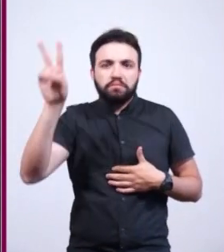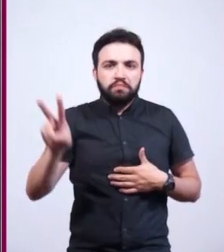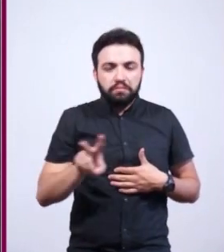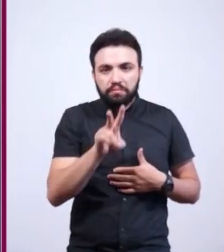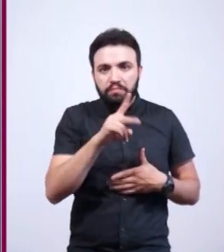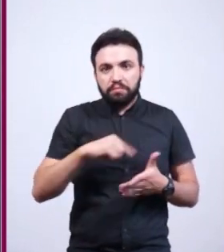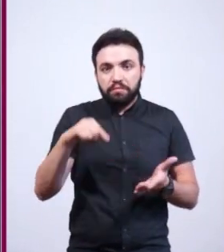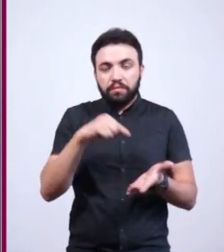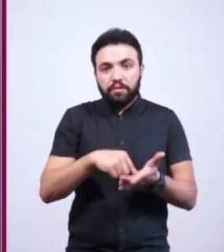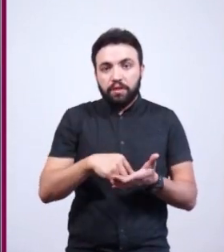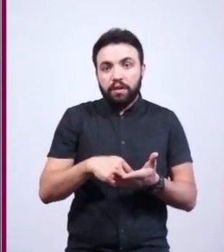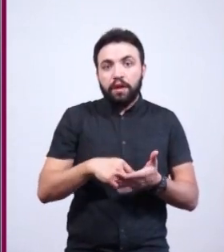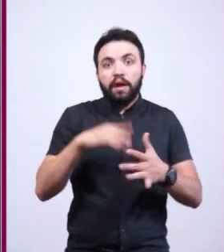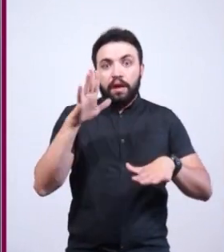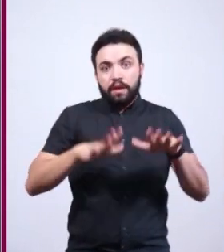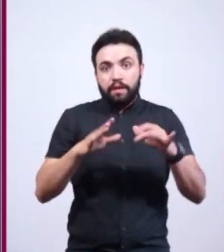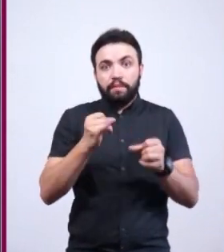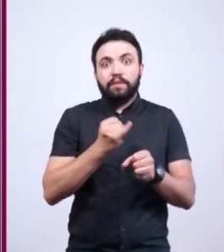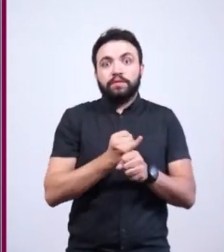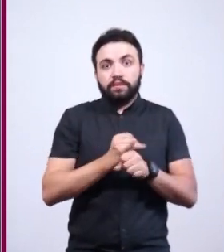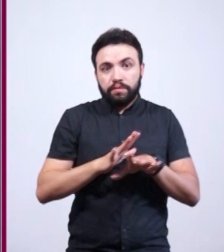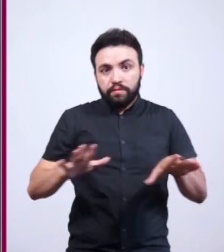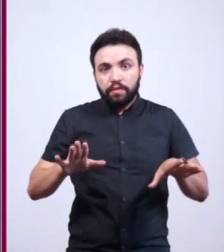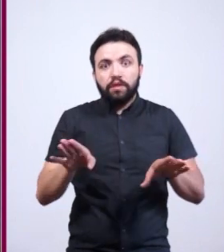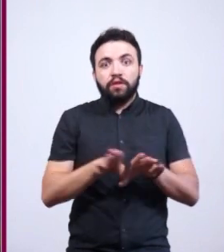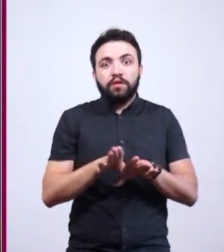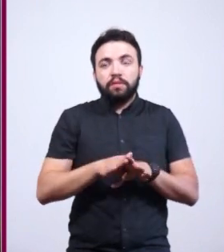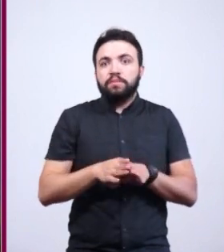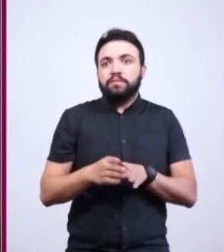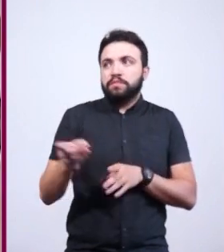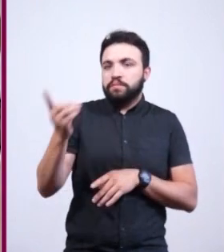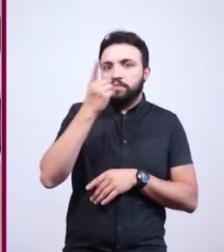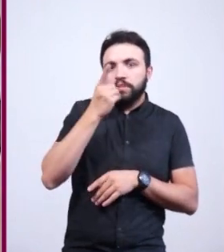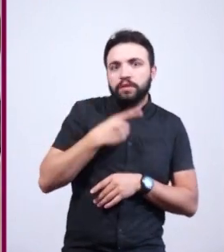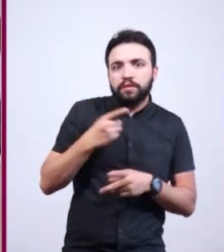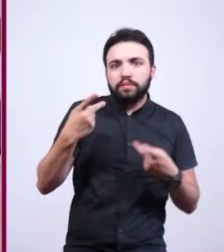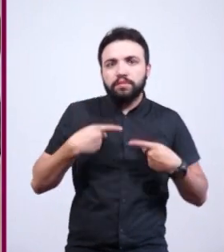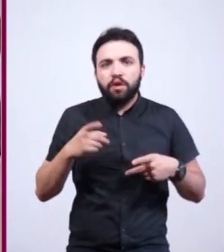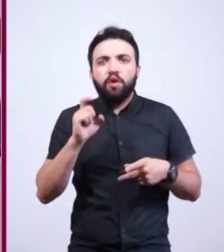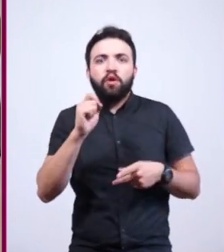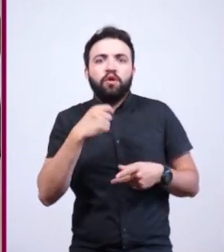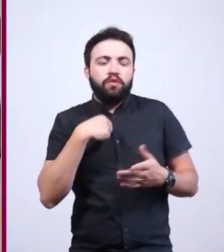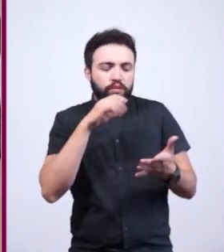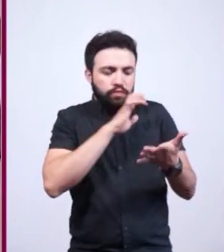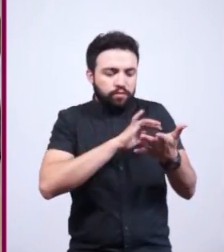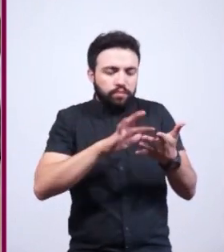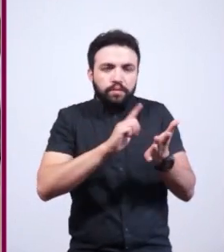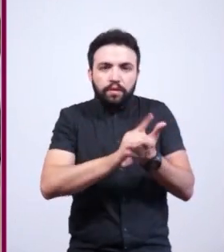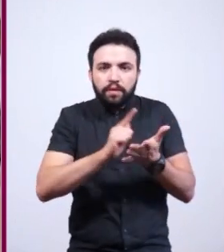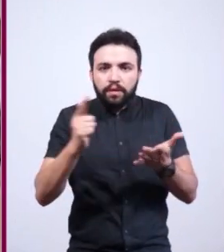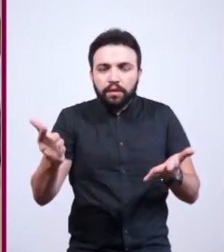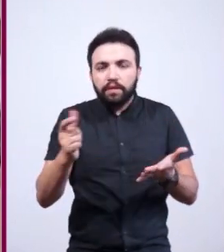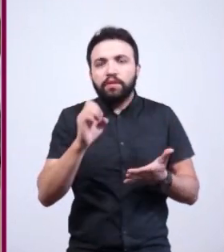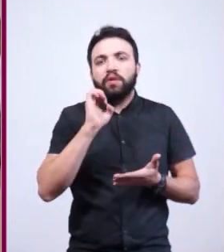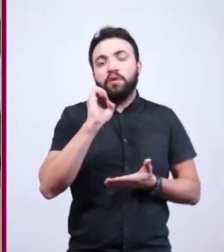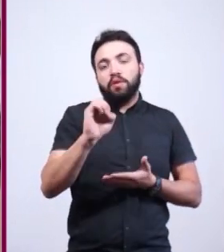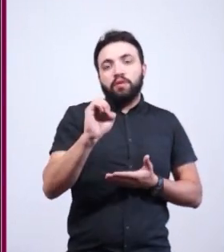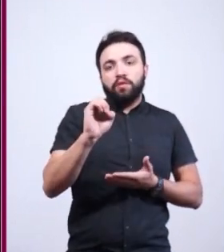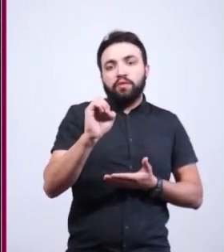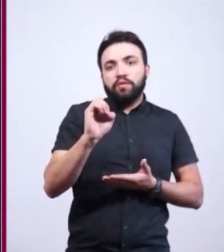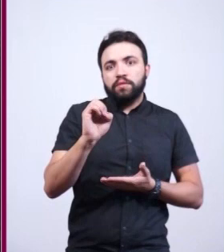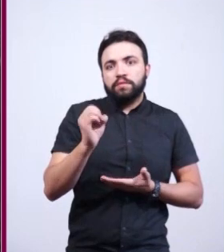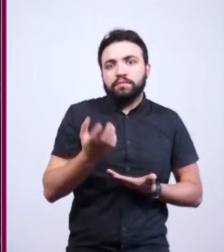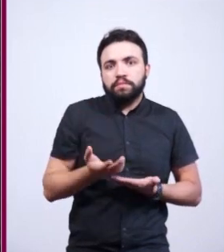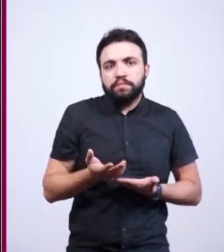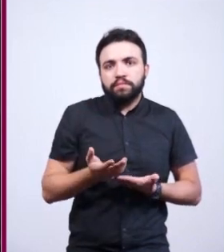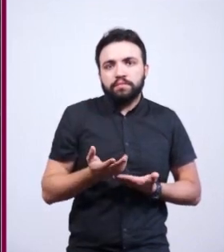que esta información me llega por algún artículo que estoy leyendo, un ensayo, un libro o simplemente cosas